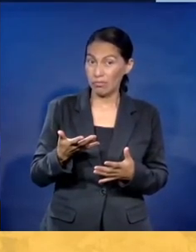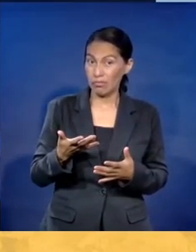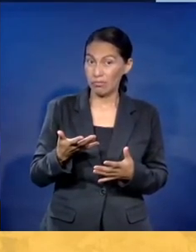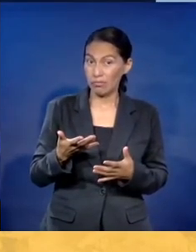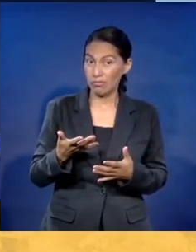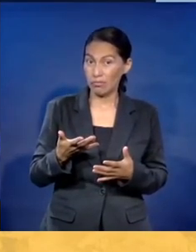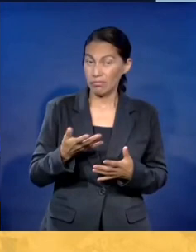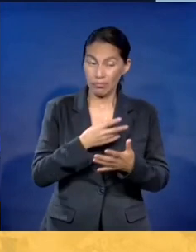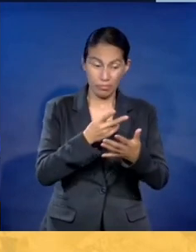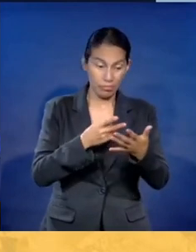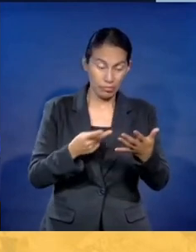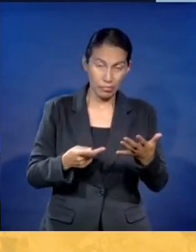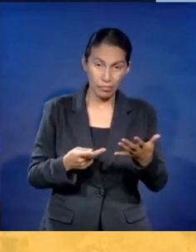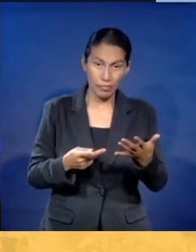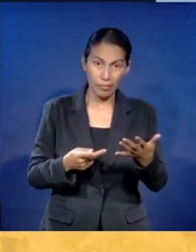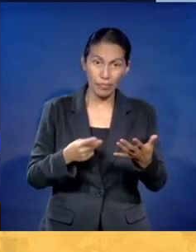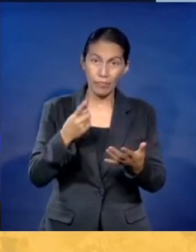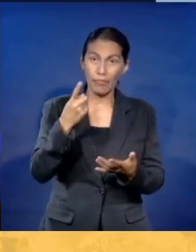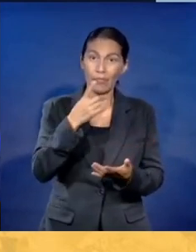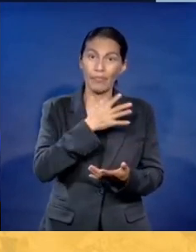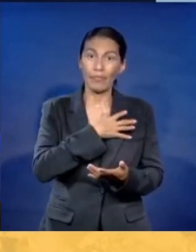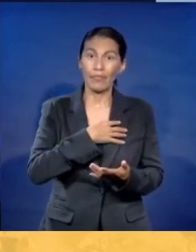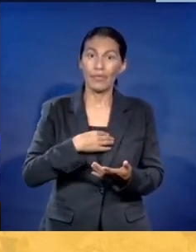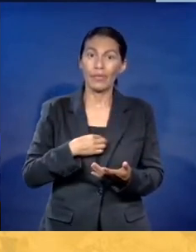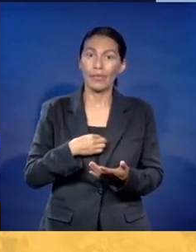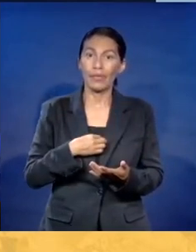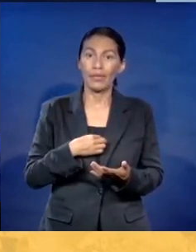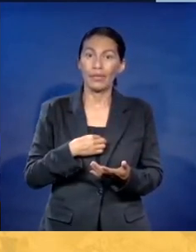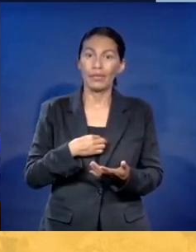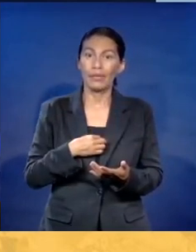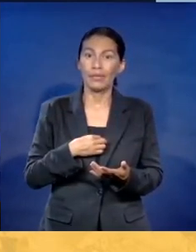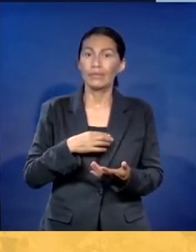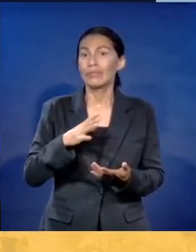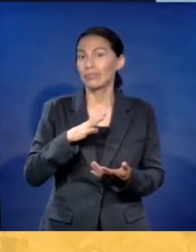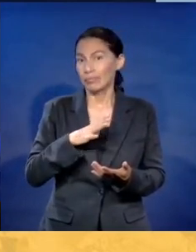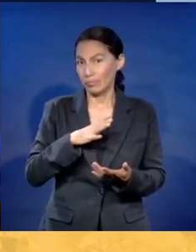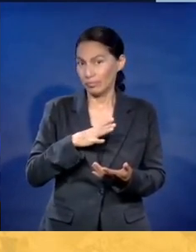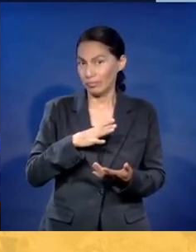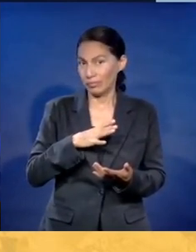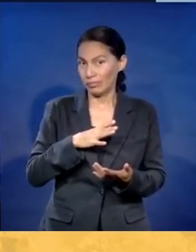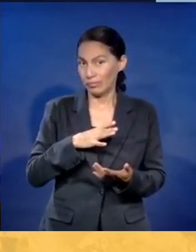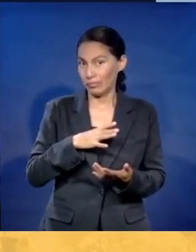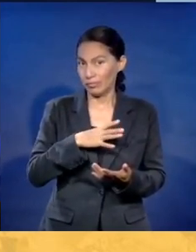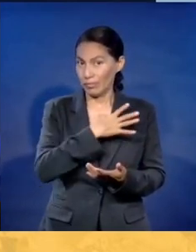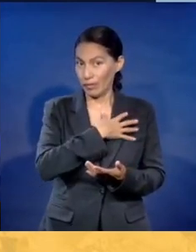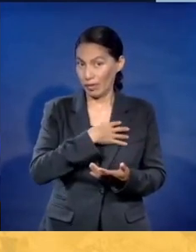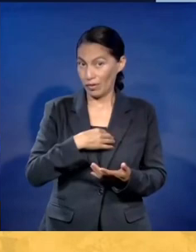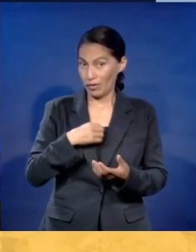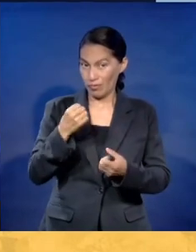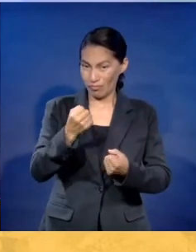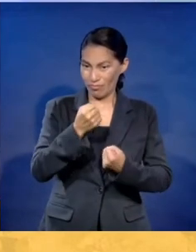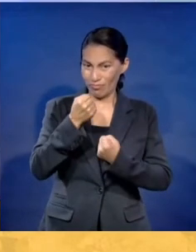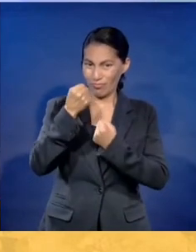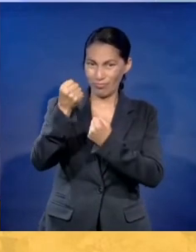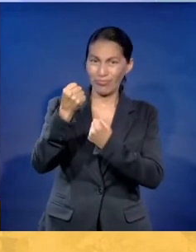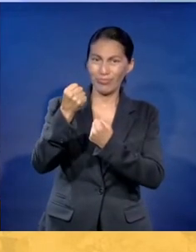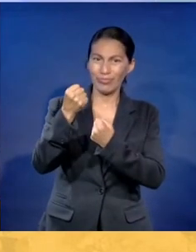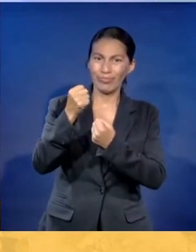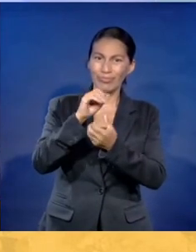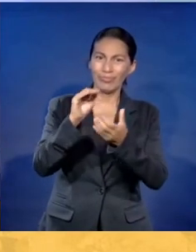plan vamos a tener un hijo porque dicen que los hijos fortalecen el matrimonio